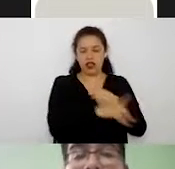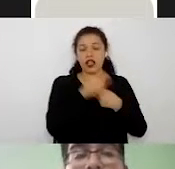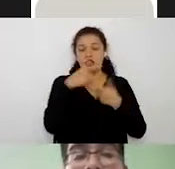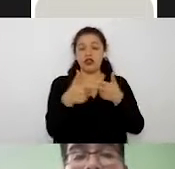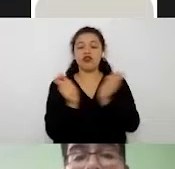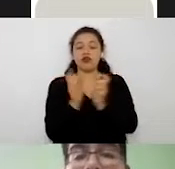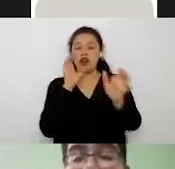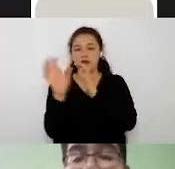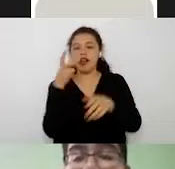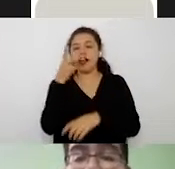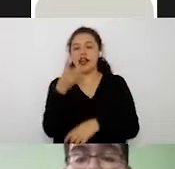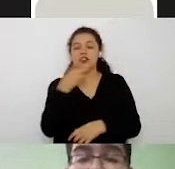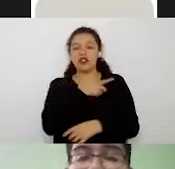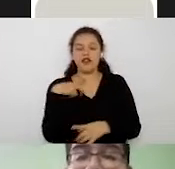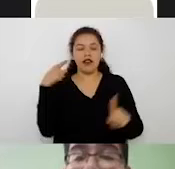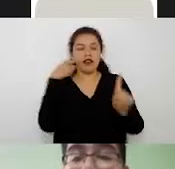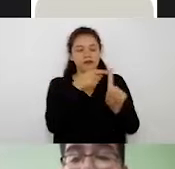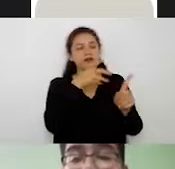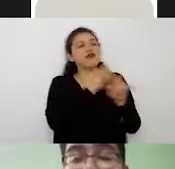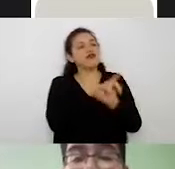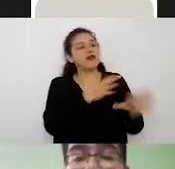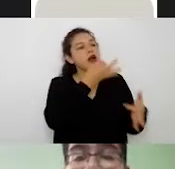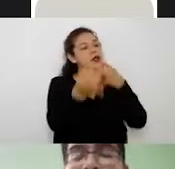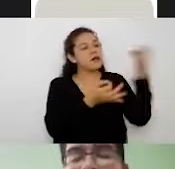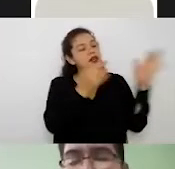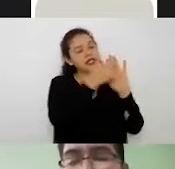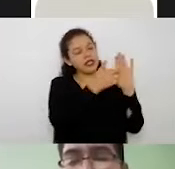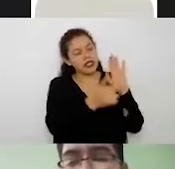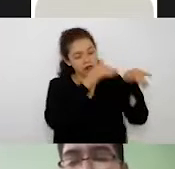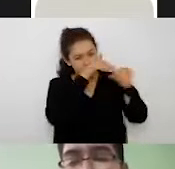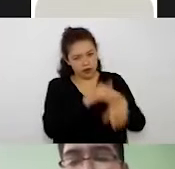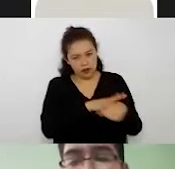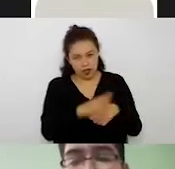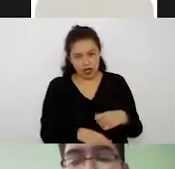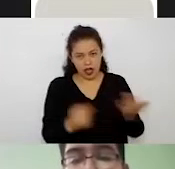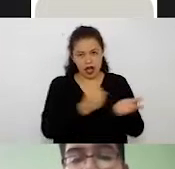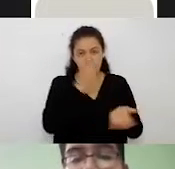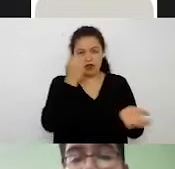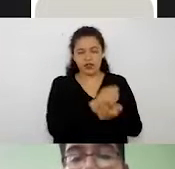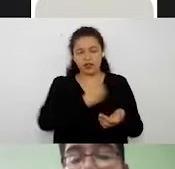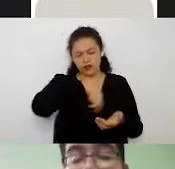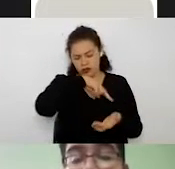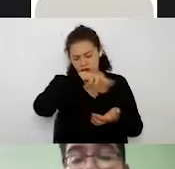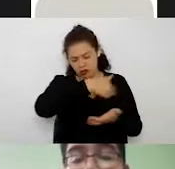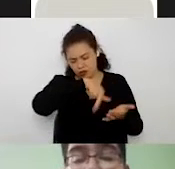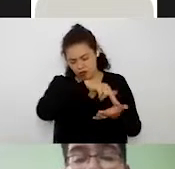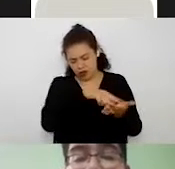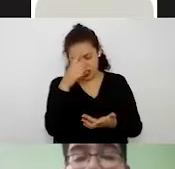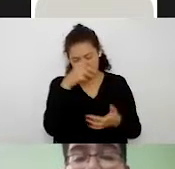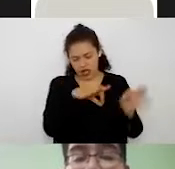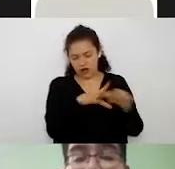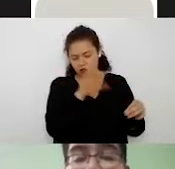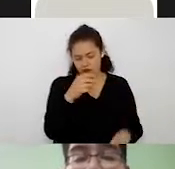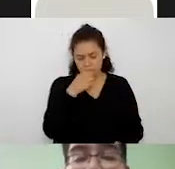eso, el estar compartiendo la información y los protocolos a seguir, no necesariamente de nuestro centro de trabajo, sino como ya lo